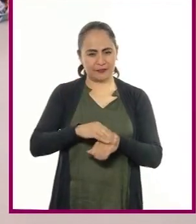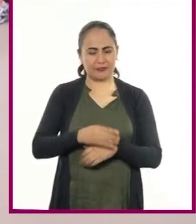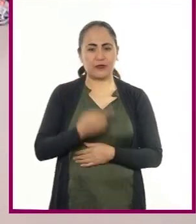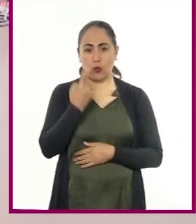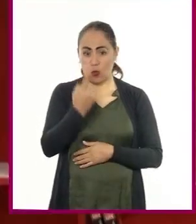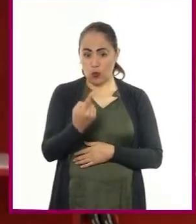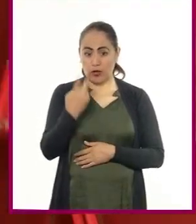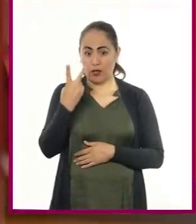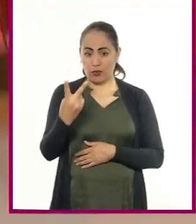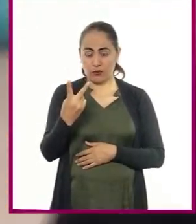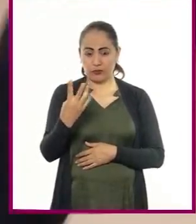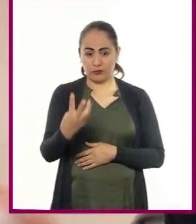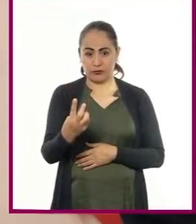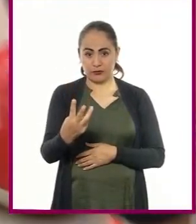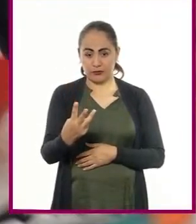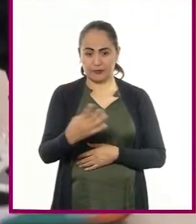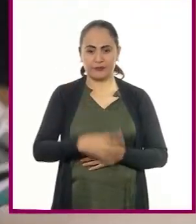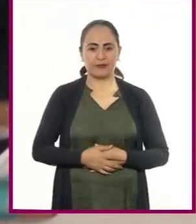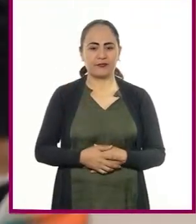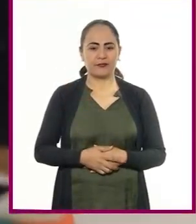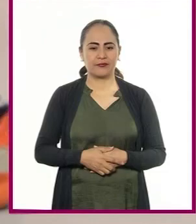Dos. Tres.